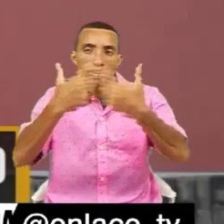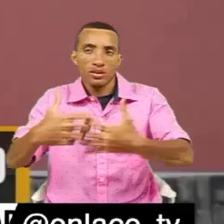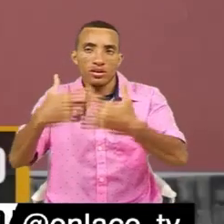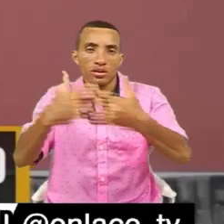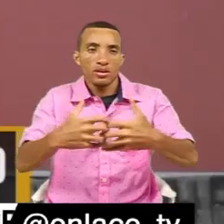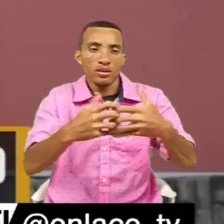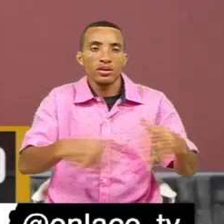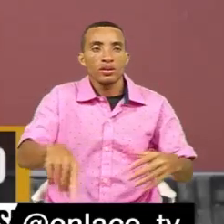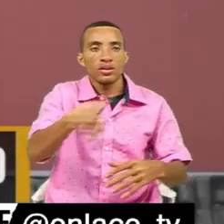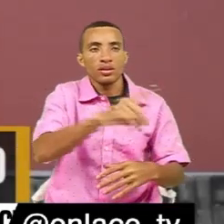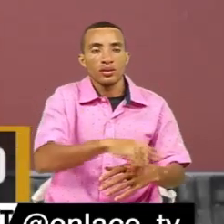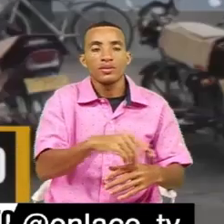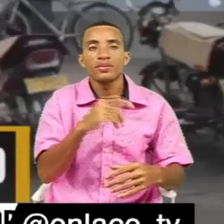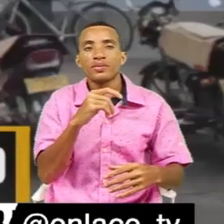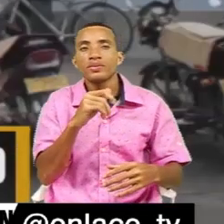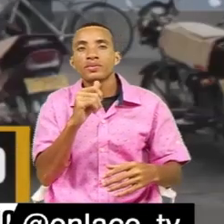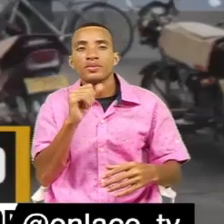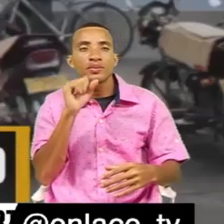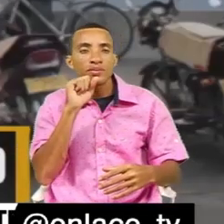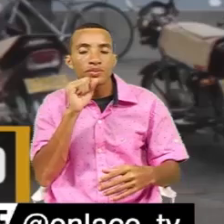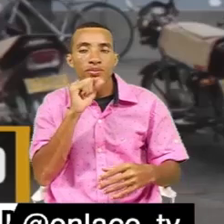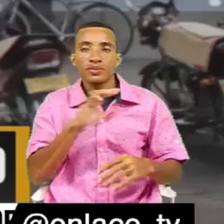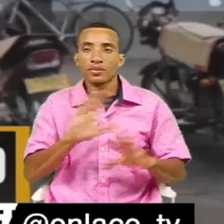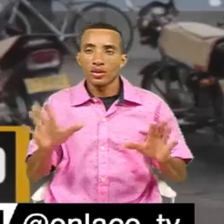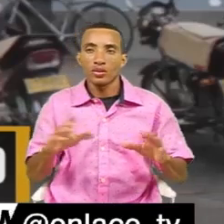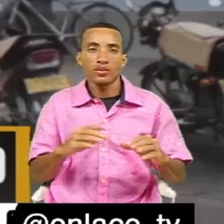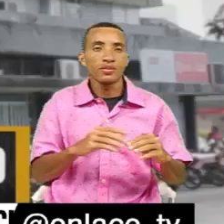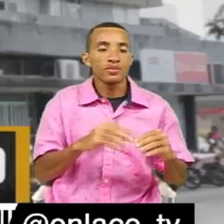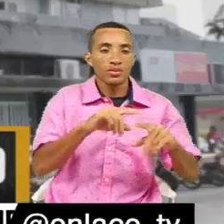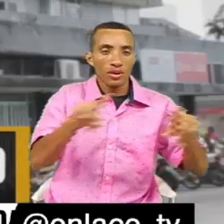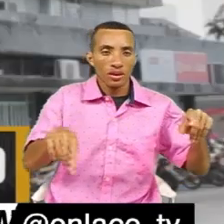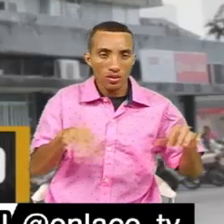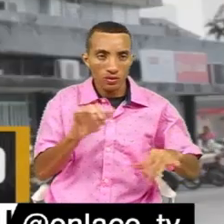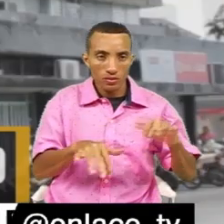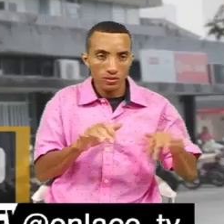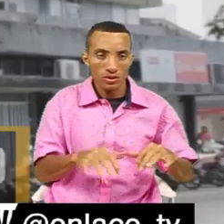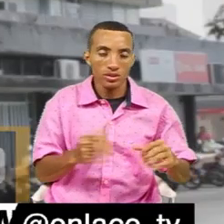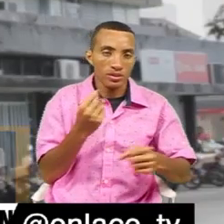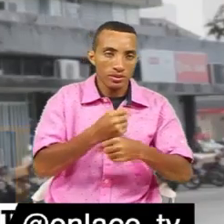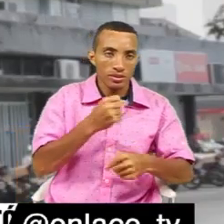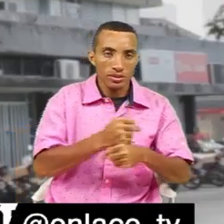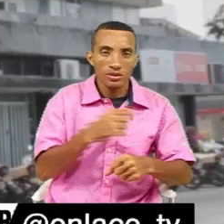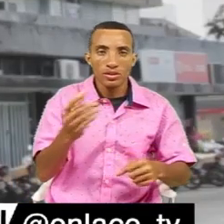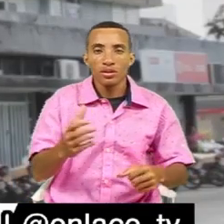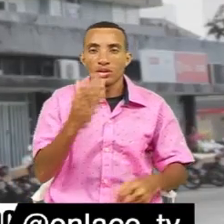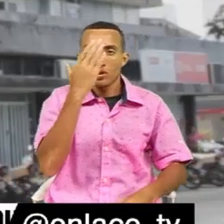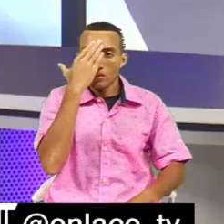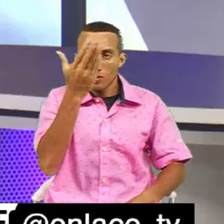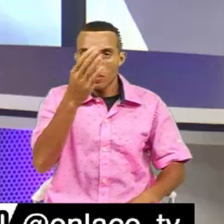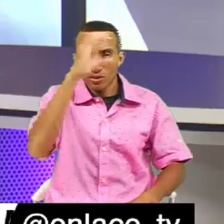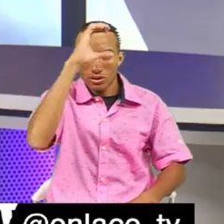pueden encontrar en las oficinas de la Agencia de Empleo, ubicadas en el edificio de CAFABA, frente al Parque Infantil.